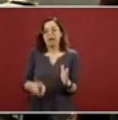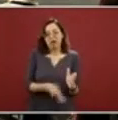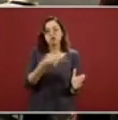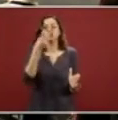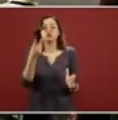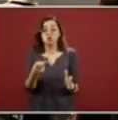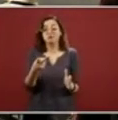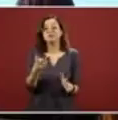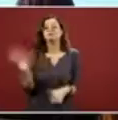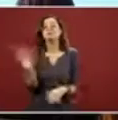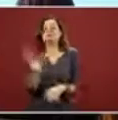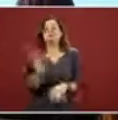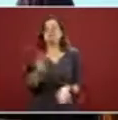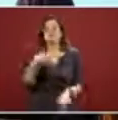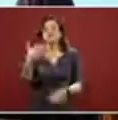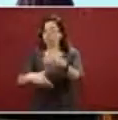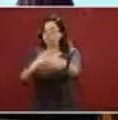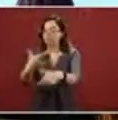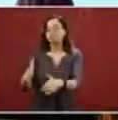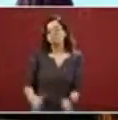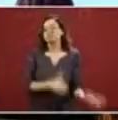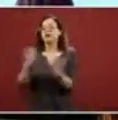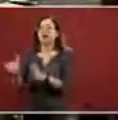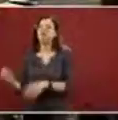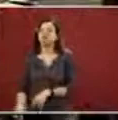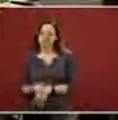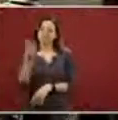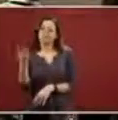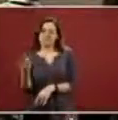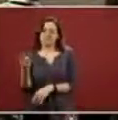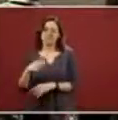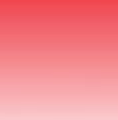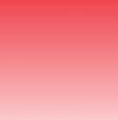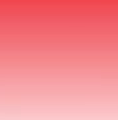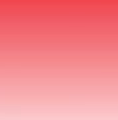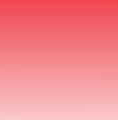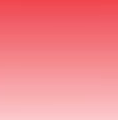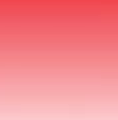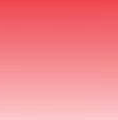a un escenario 3. Ese sería el panorama para el día de hoy.